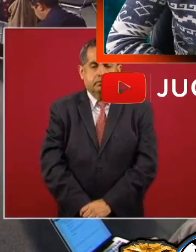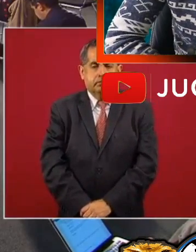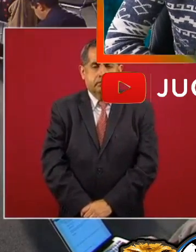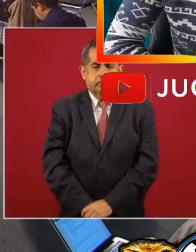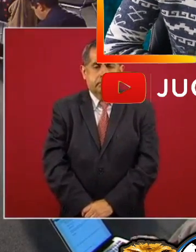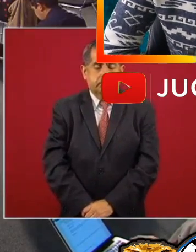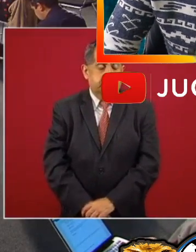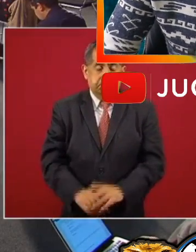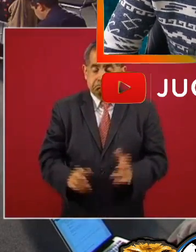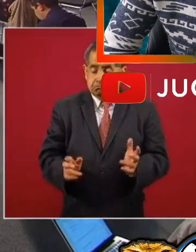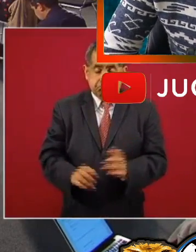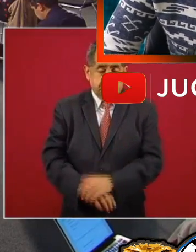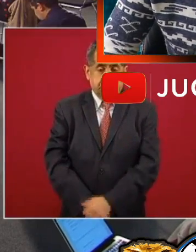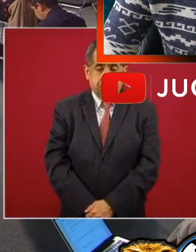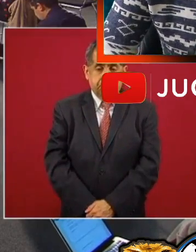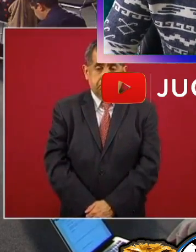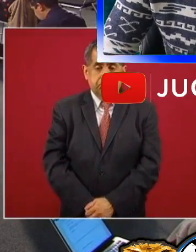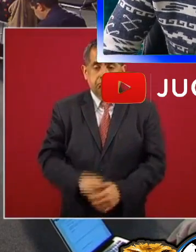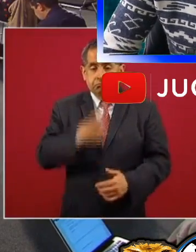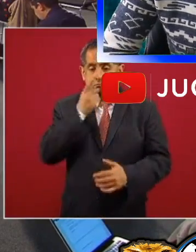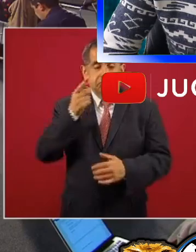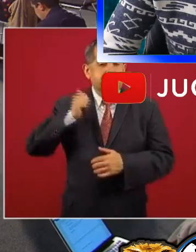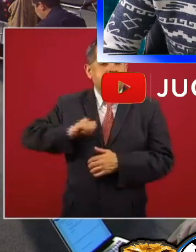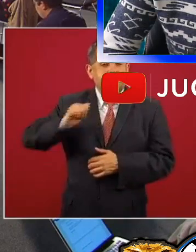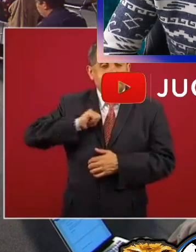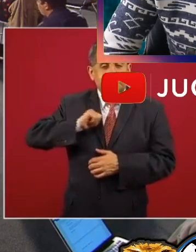Pues como diría Calimán,